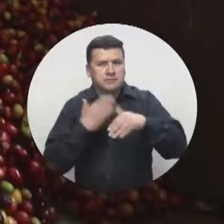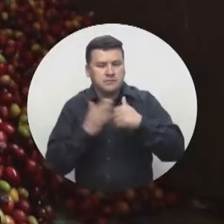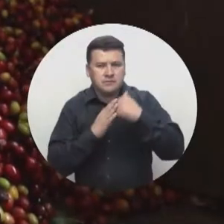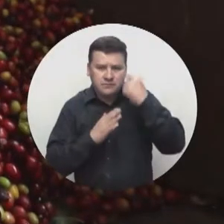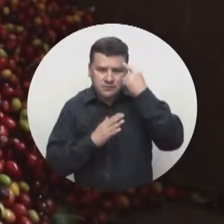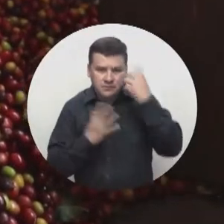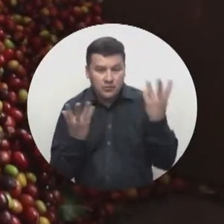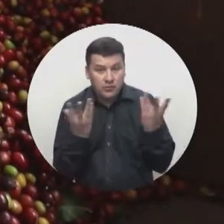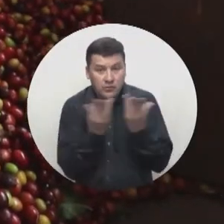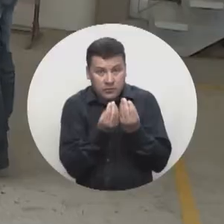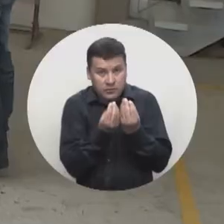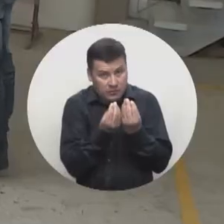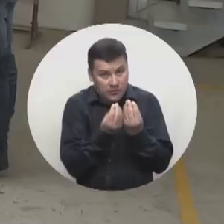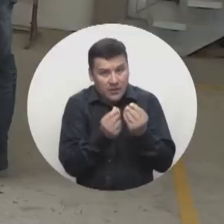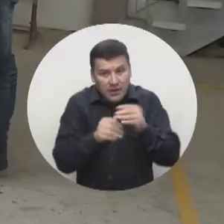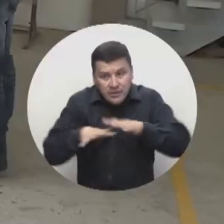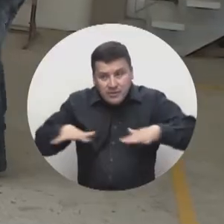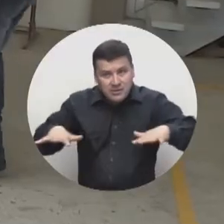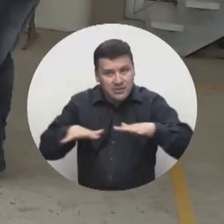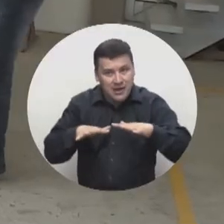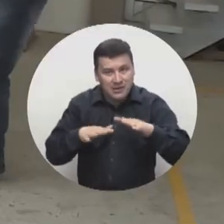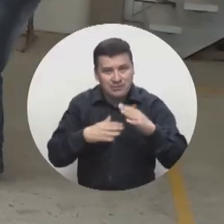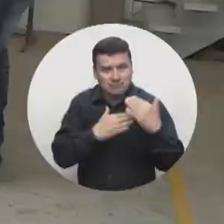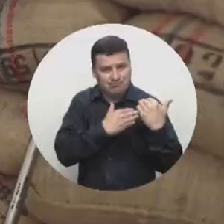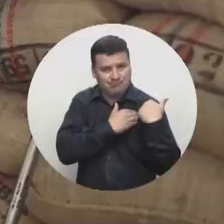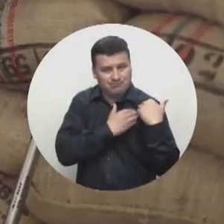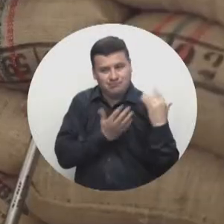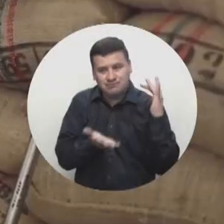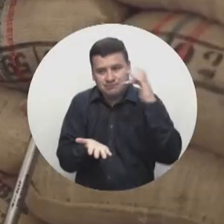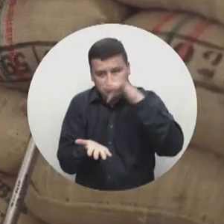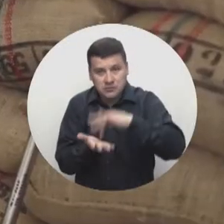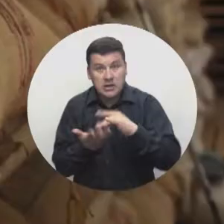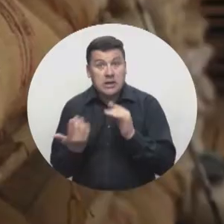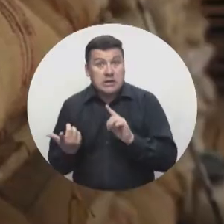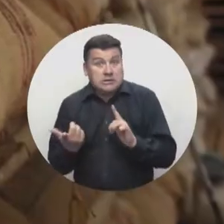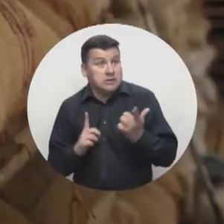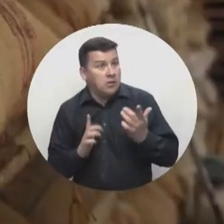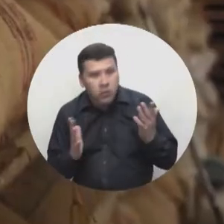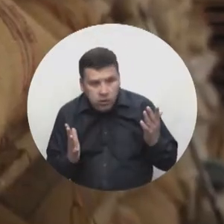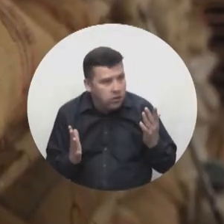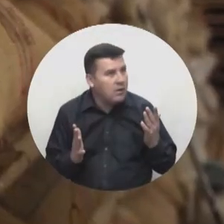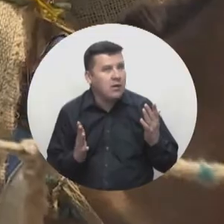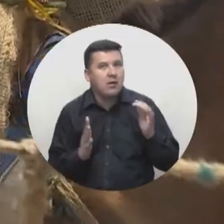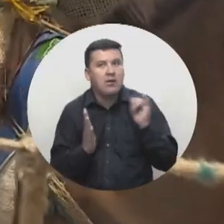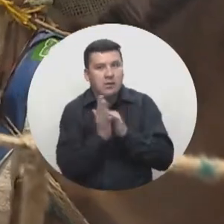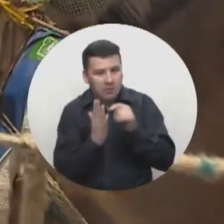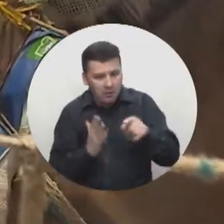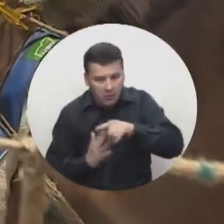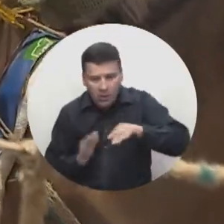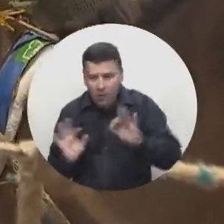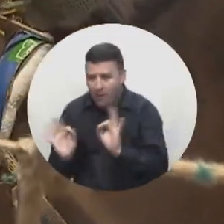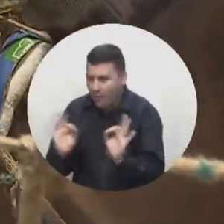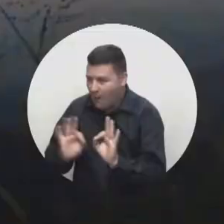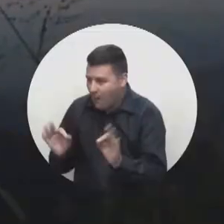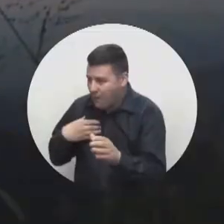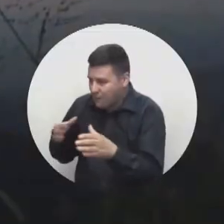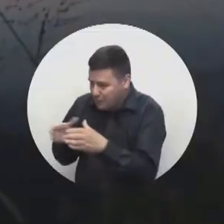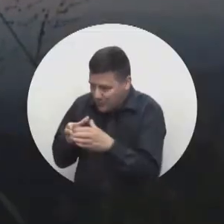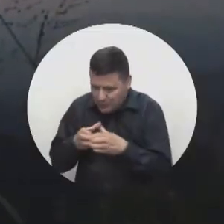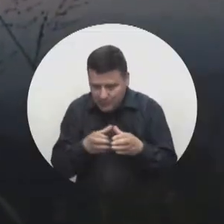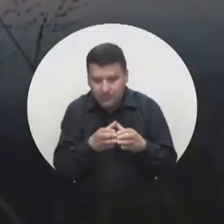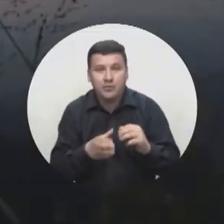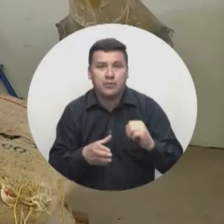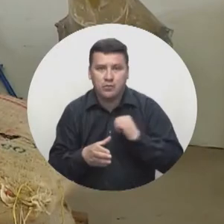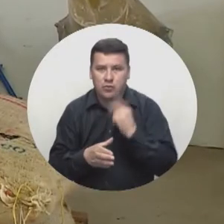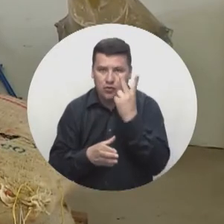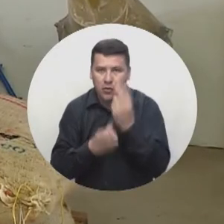Después de la intervención de la Unidad de Restitución de Tierras fue cuando nos pusimos ya a la tarea de sacar adelante la